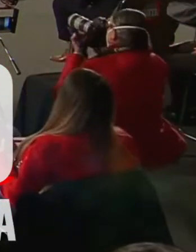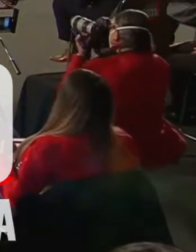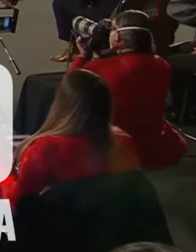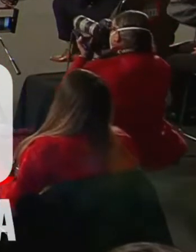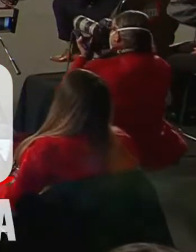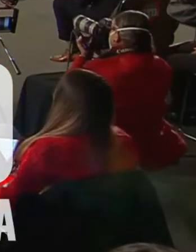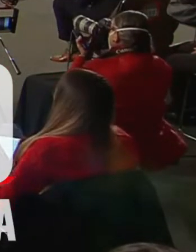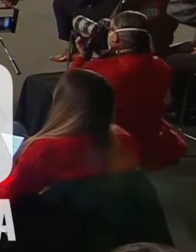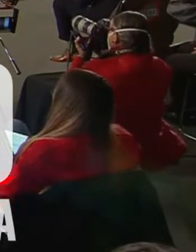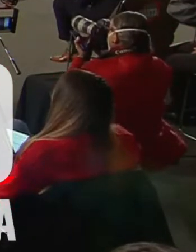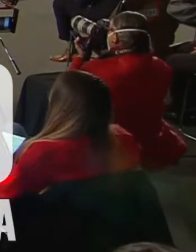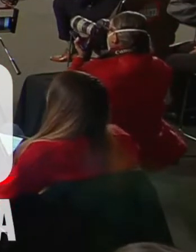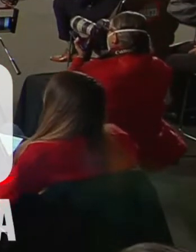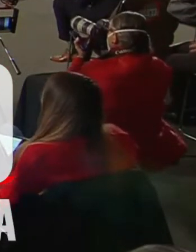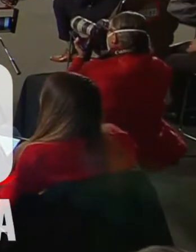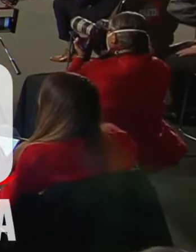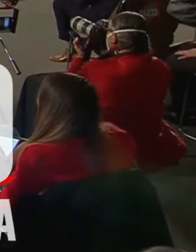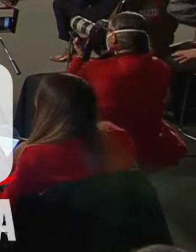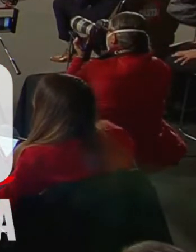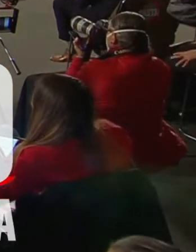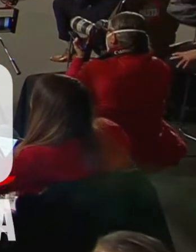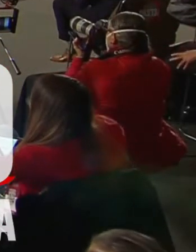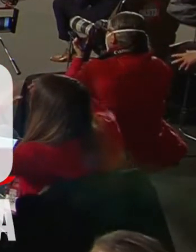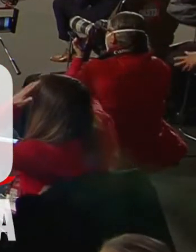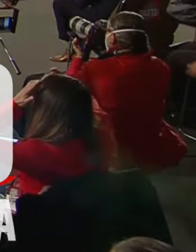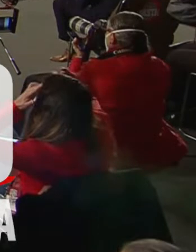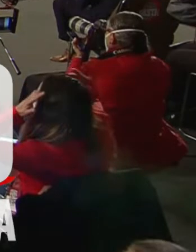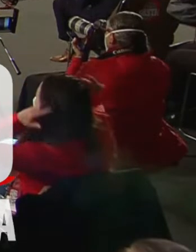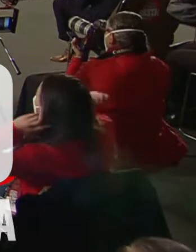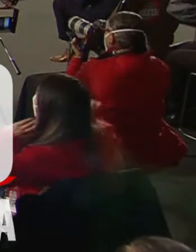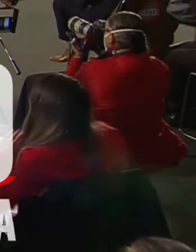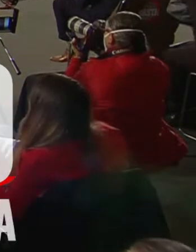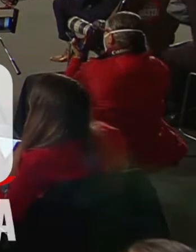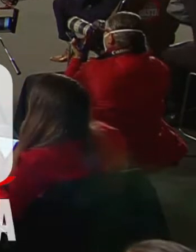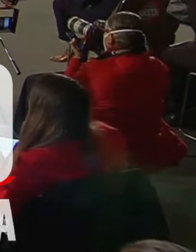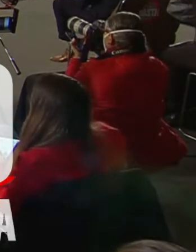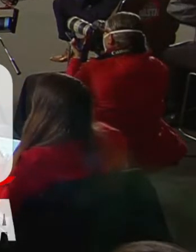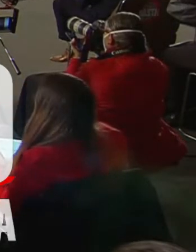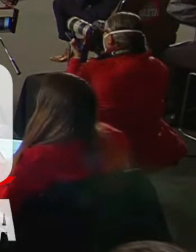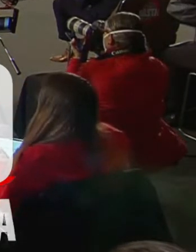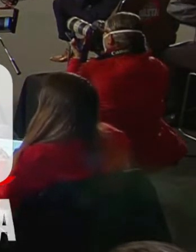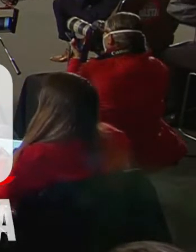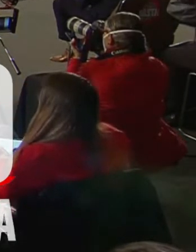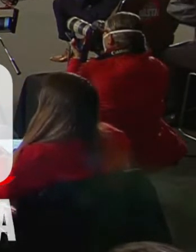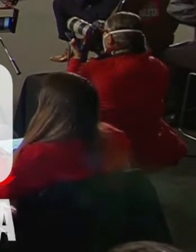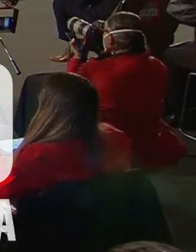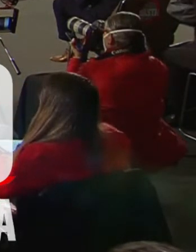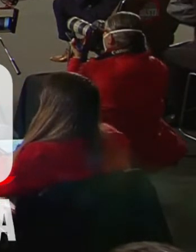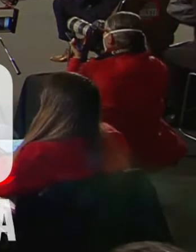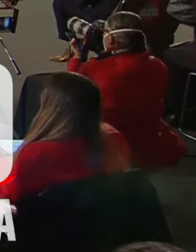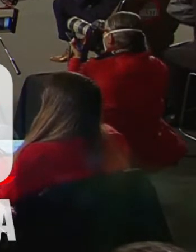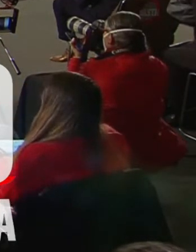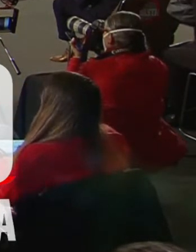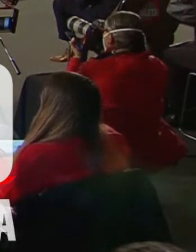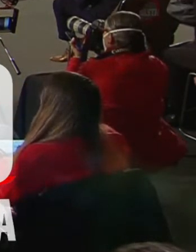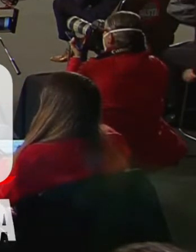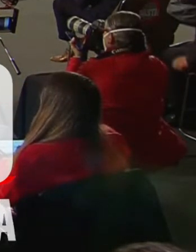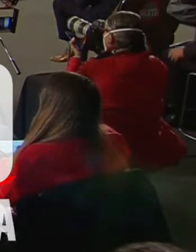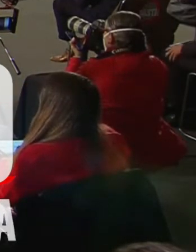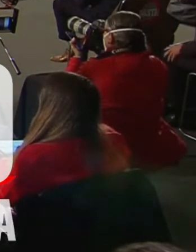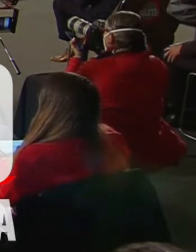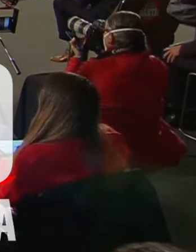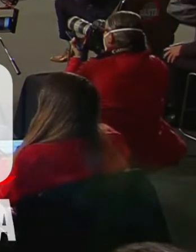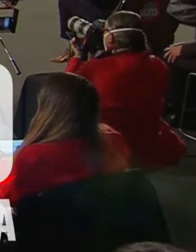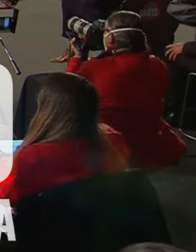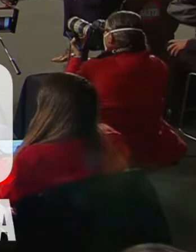la madrugada del día de hoy 22 de Septiembre a las 1:16 horas se